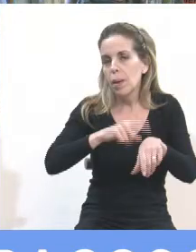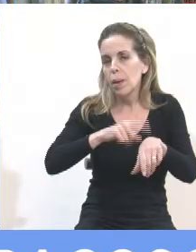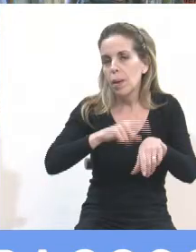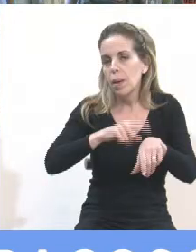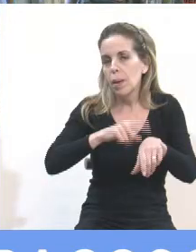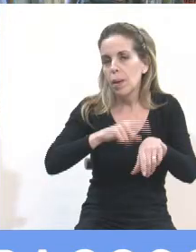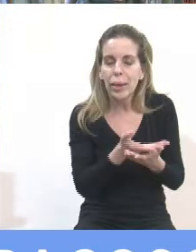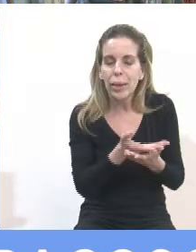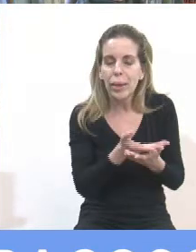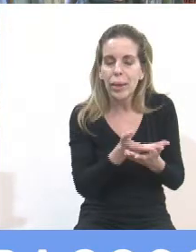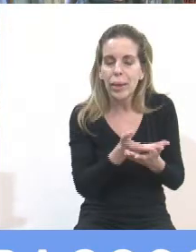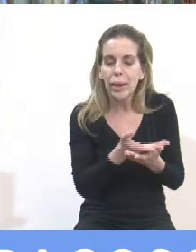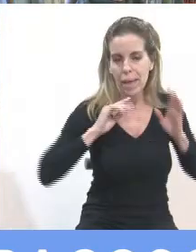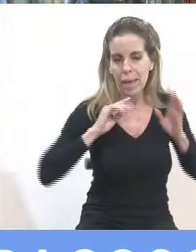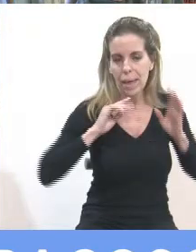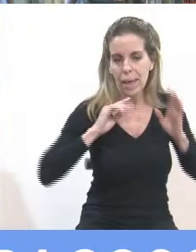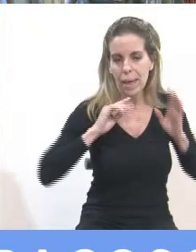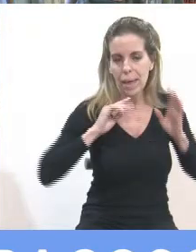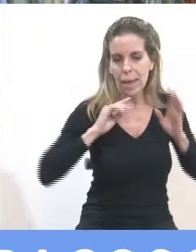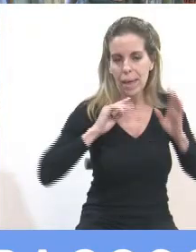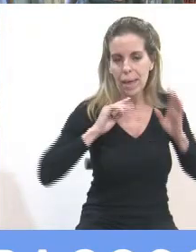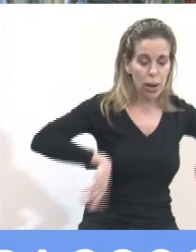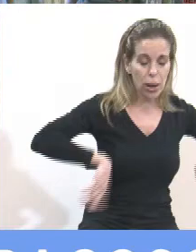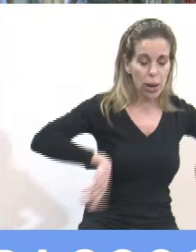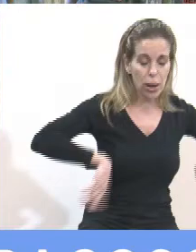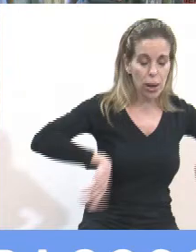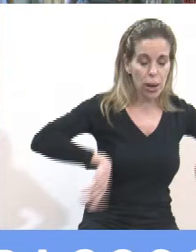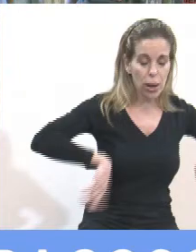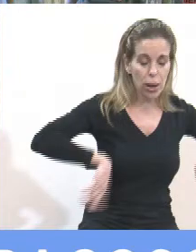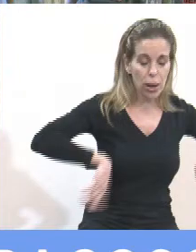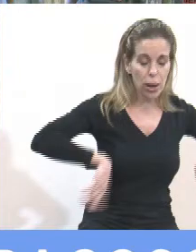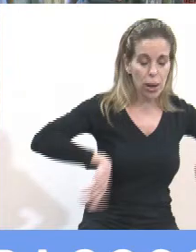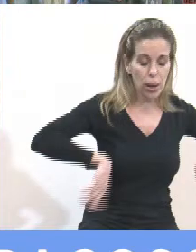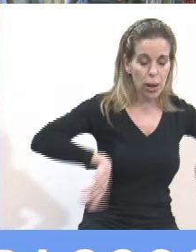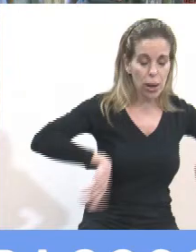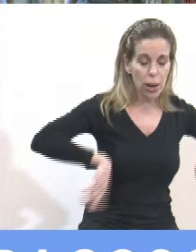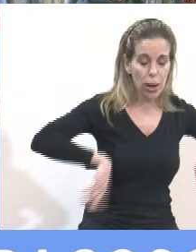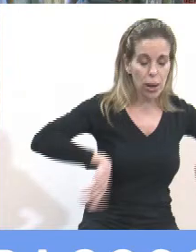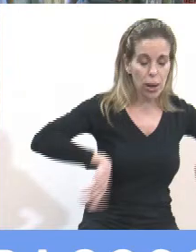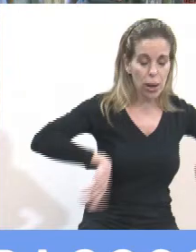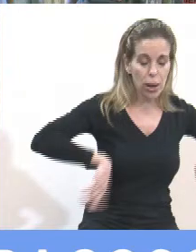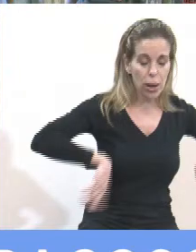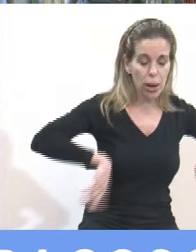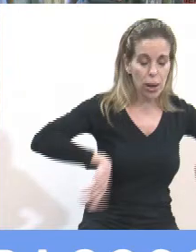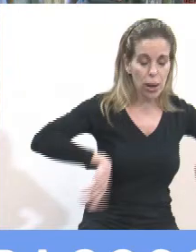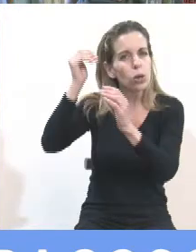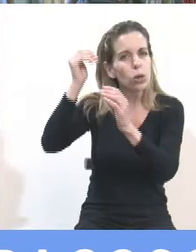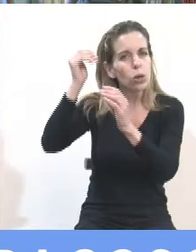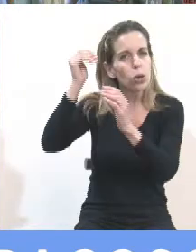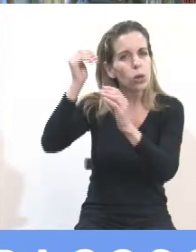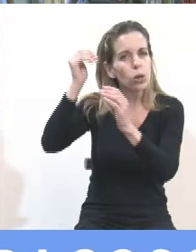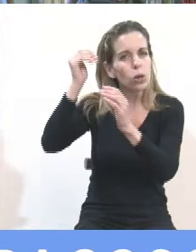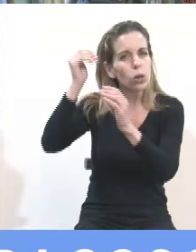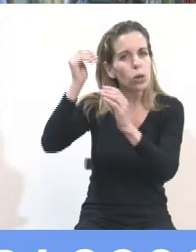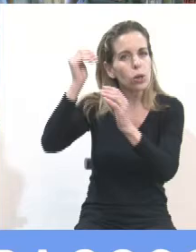quite la ropa, se tome una fotografía y la envíe. Saben de técnicas de abordaje de la psiquis de las niñas y los